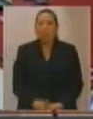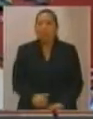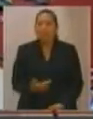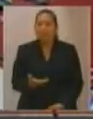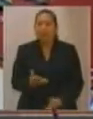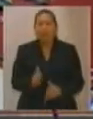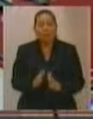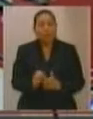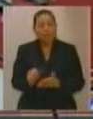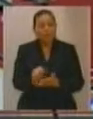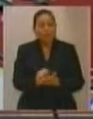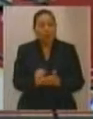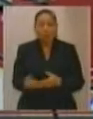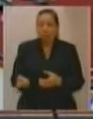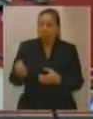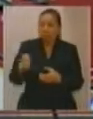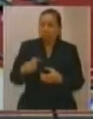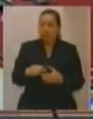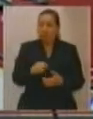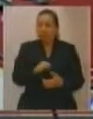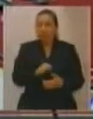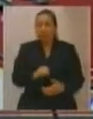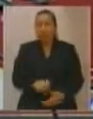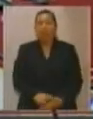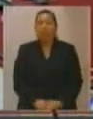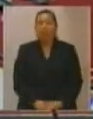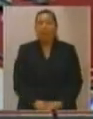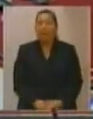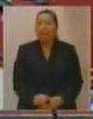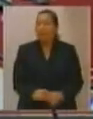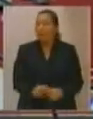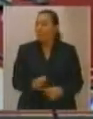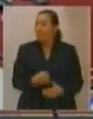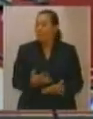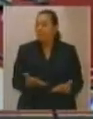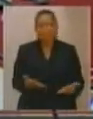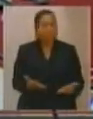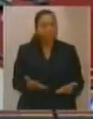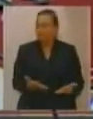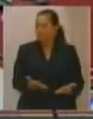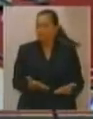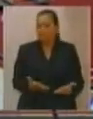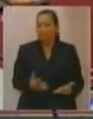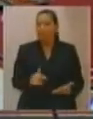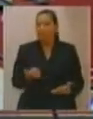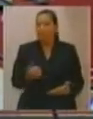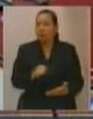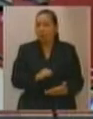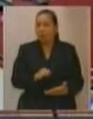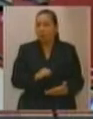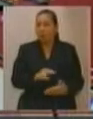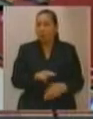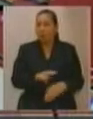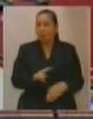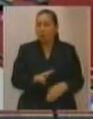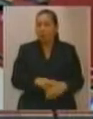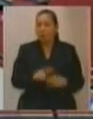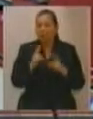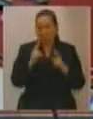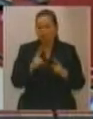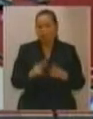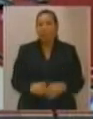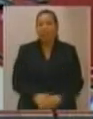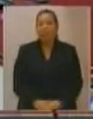un sacramento que se agrega a una institución natural. Pero así no haya ese sacramento, hay una institución natural que respetar,